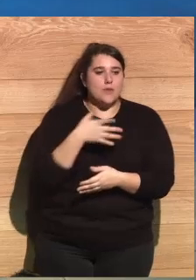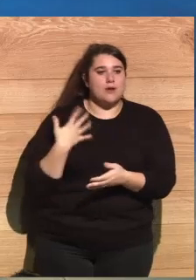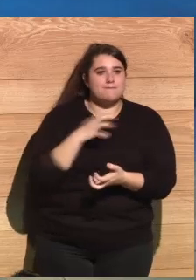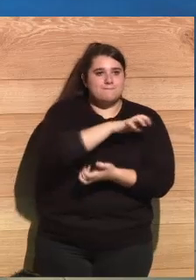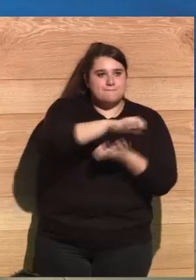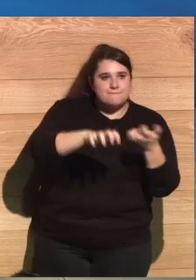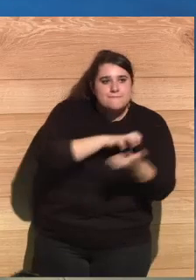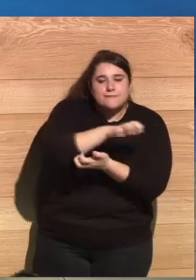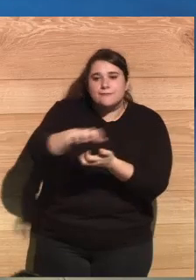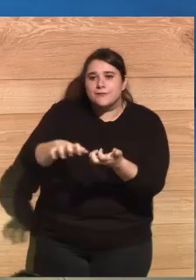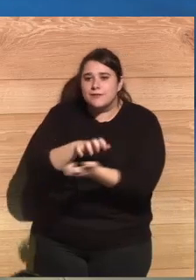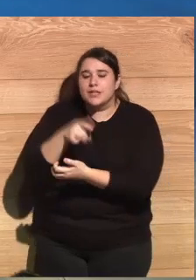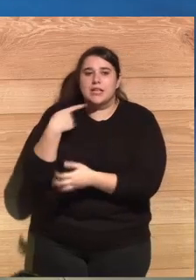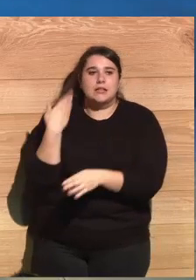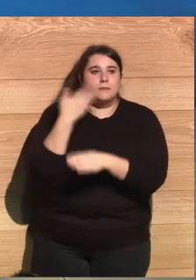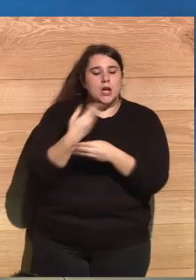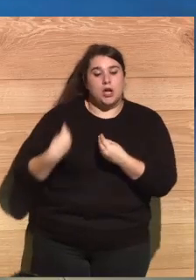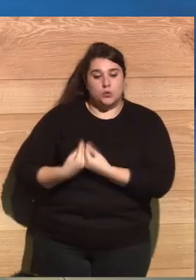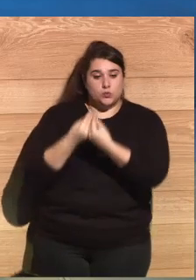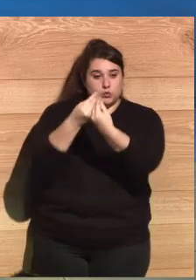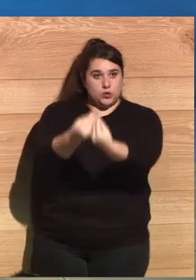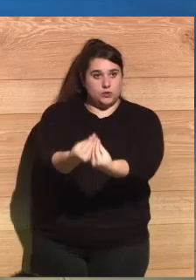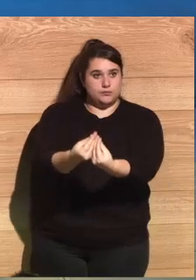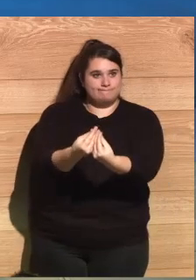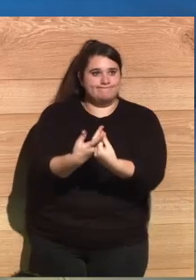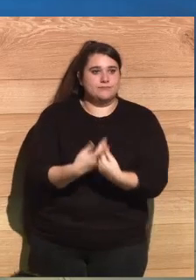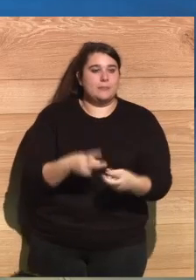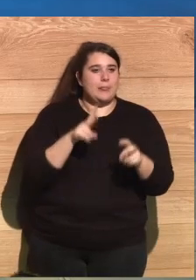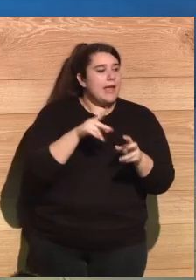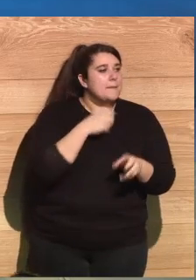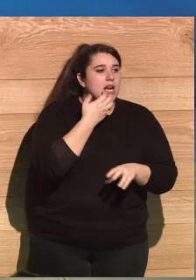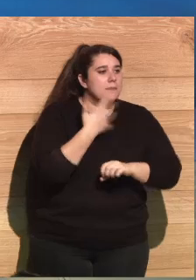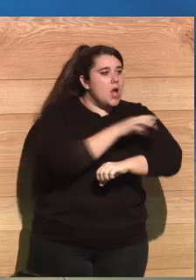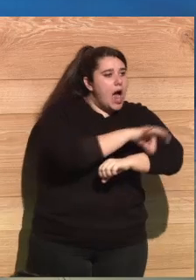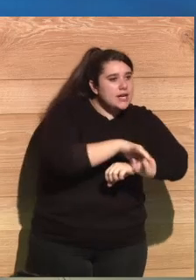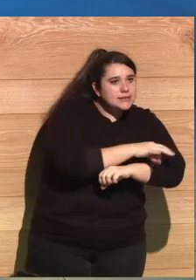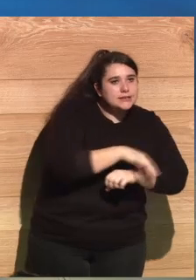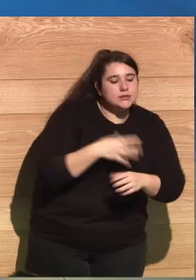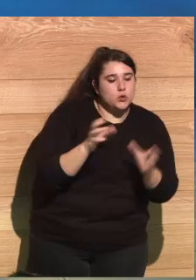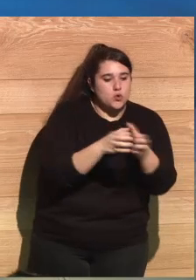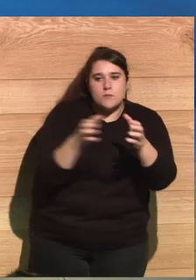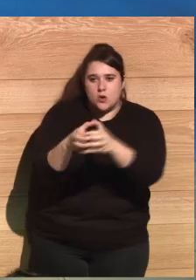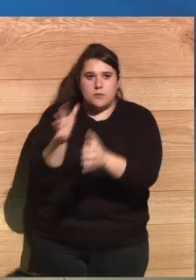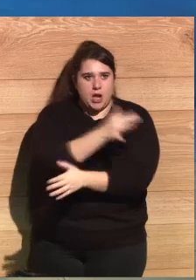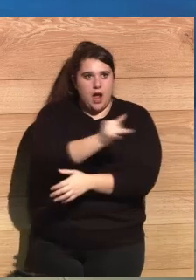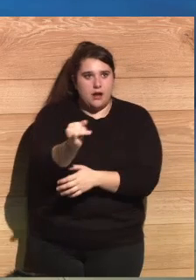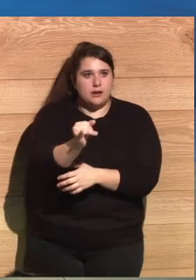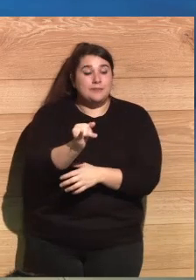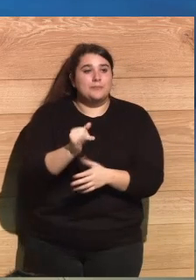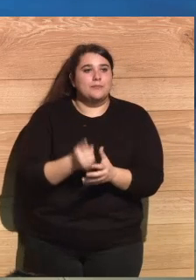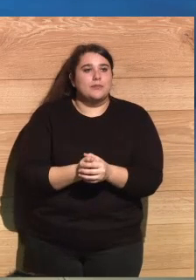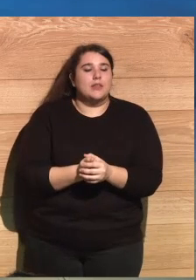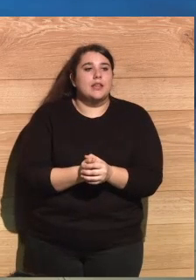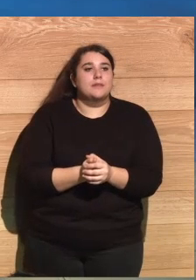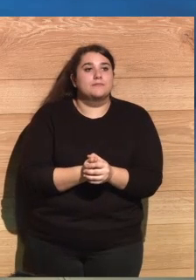golpeadas por el Katrina. Me fui con un grupo de estudiantes y estaban pues los de Arquitectos Sin Fronteras, una serie de grupos, y lo que descubrí